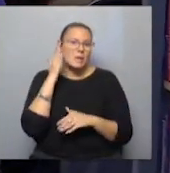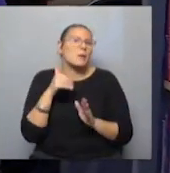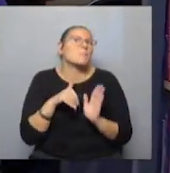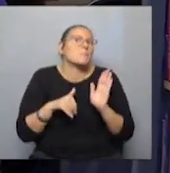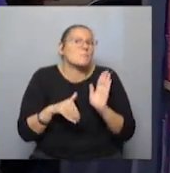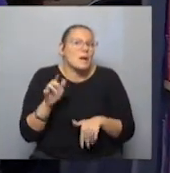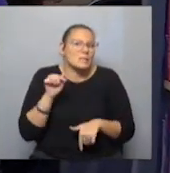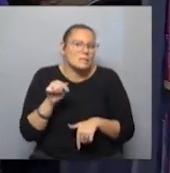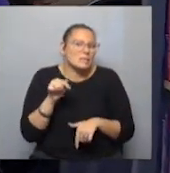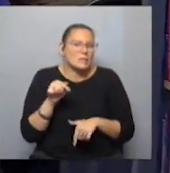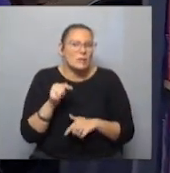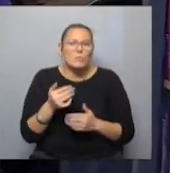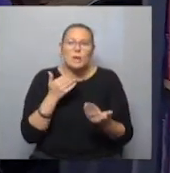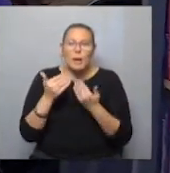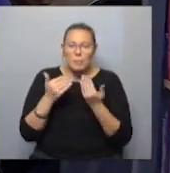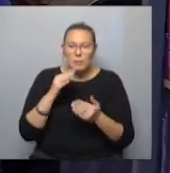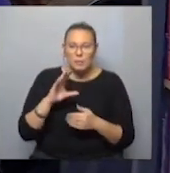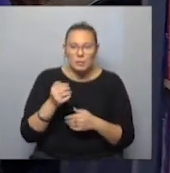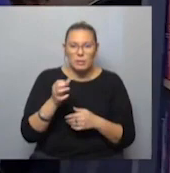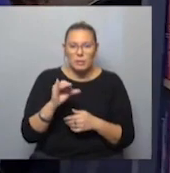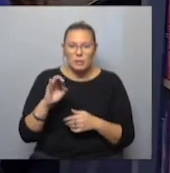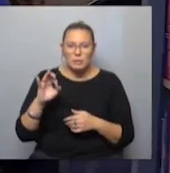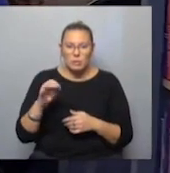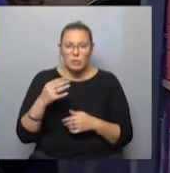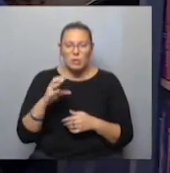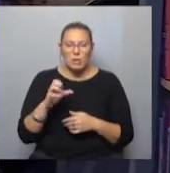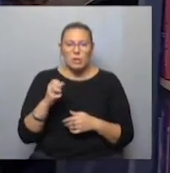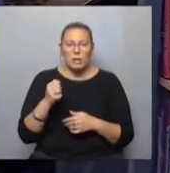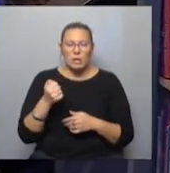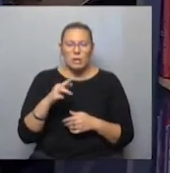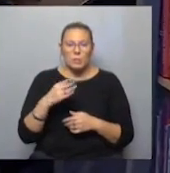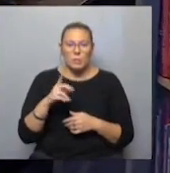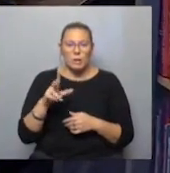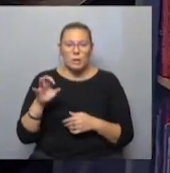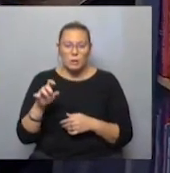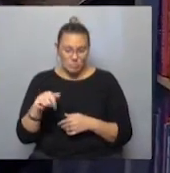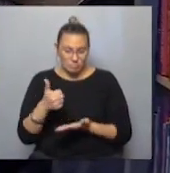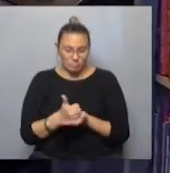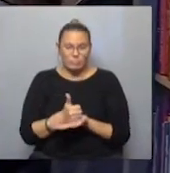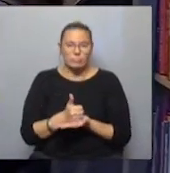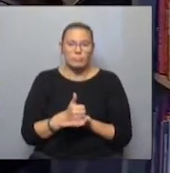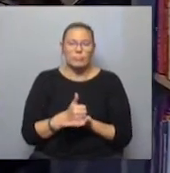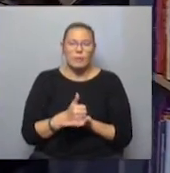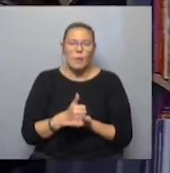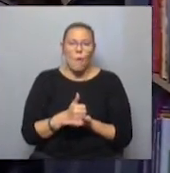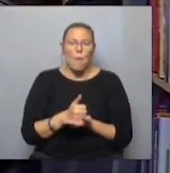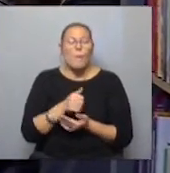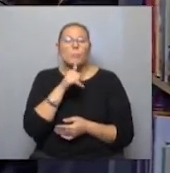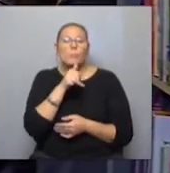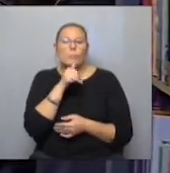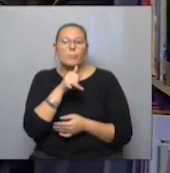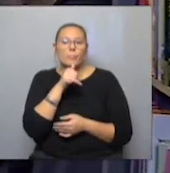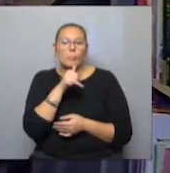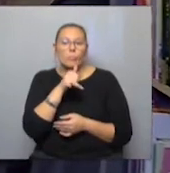más de todo eso, voy a hablar con Casio Carvalho, que está acá a mi lado. Y bueno, contanos un